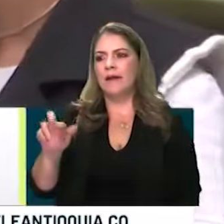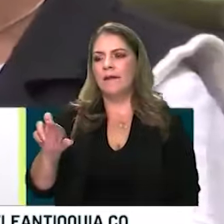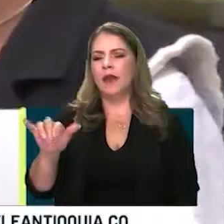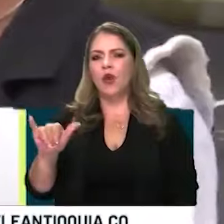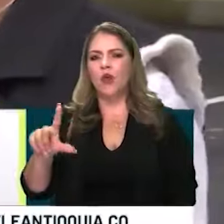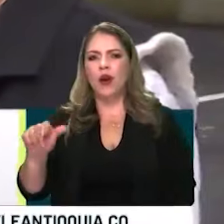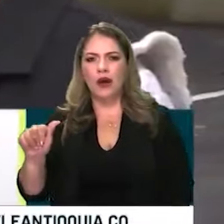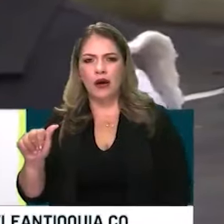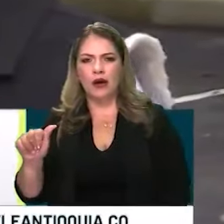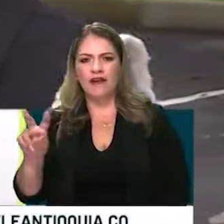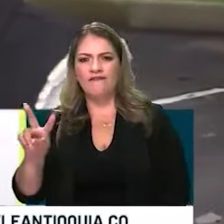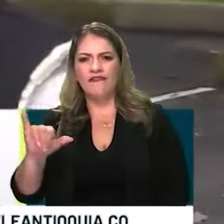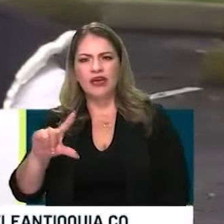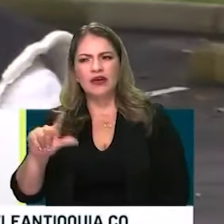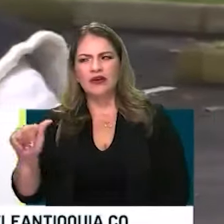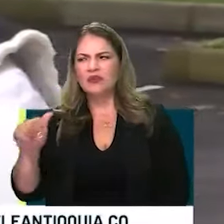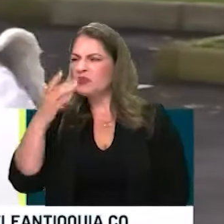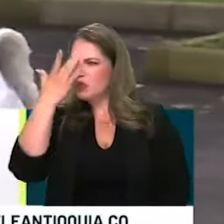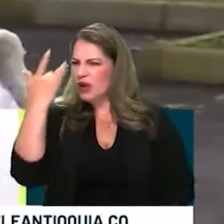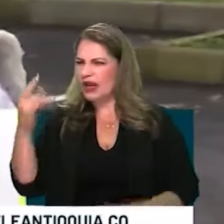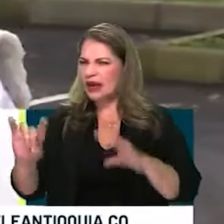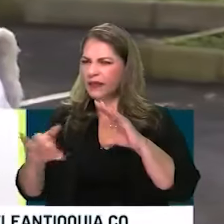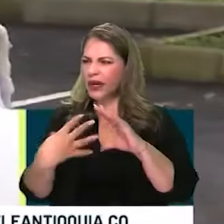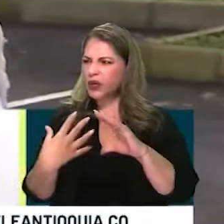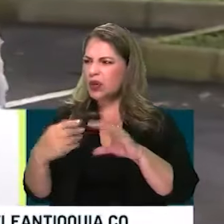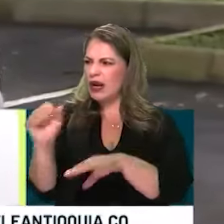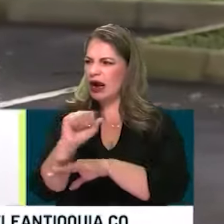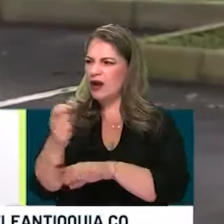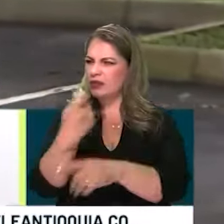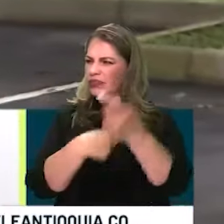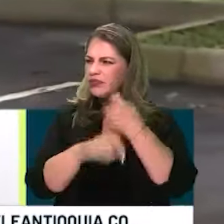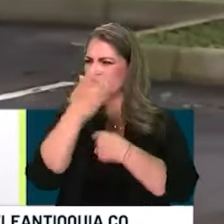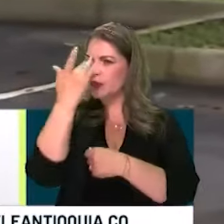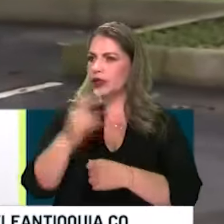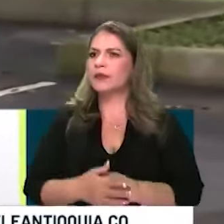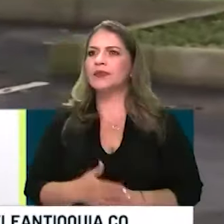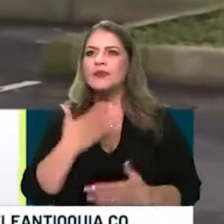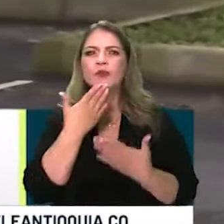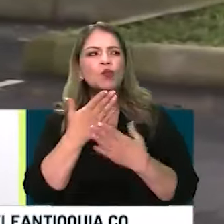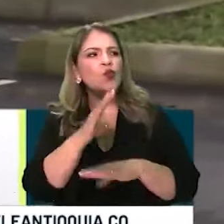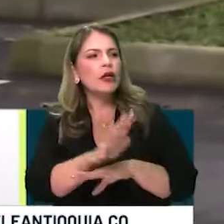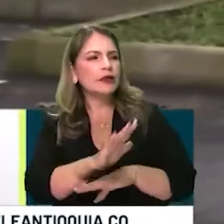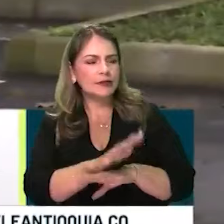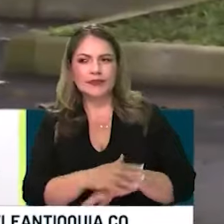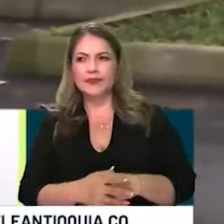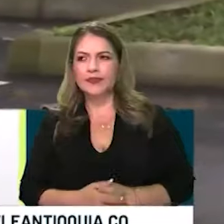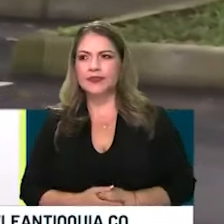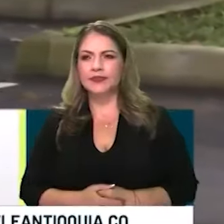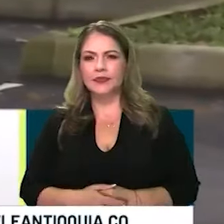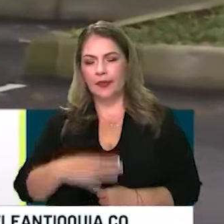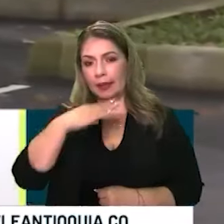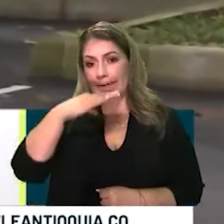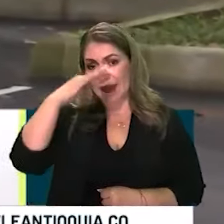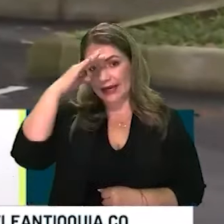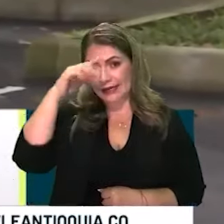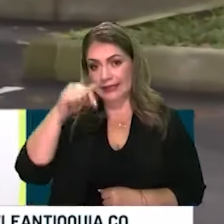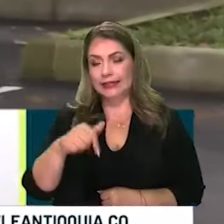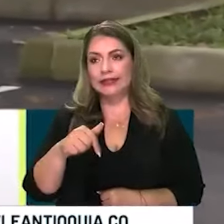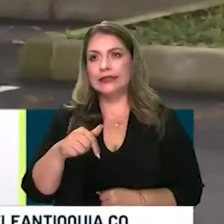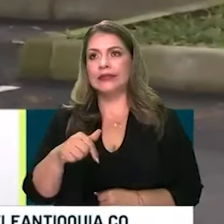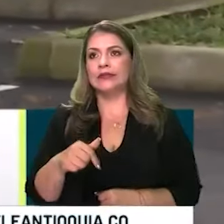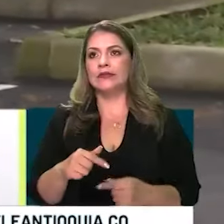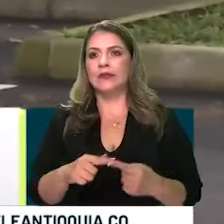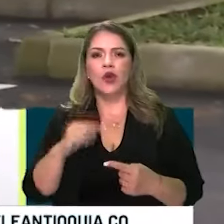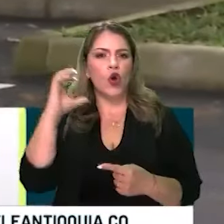está incrementándose esta tendencia. María Paula, buenas tardes y hablemos del tema. Buenas tardes. Bueno, en Medellín y en Colombia